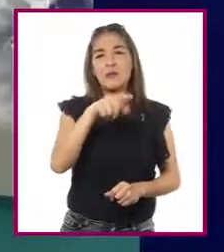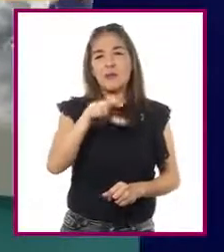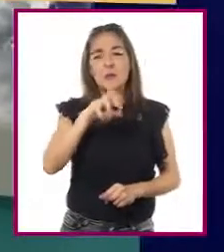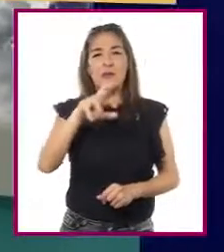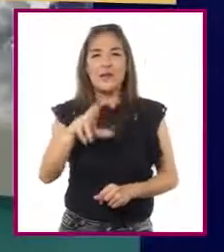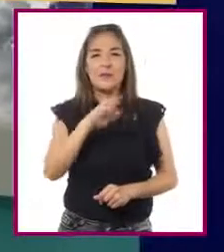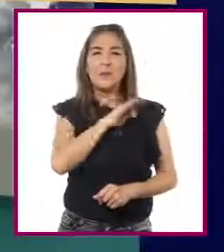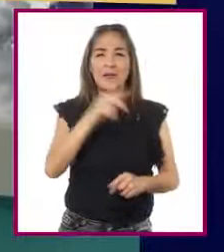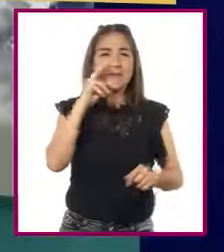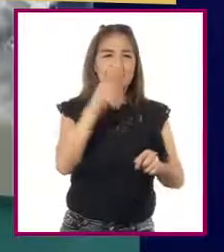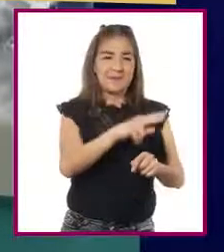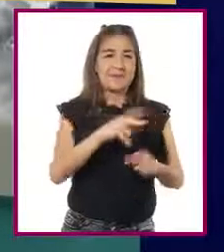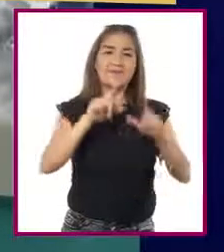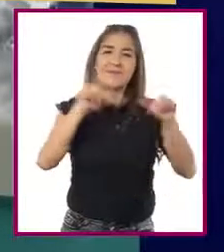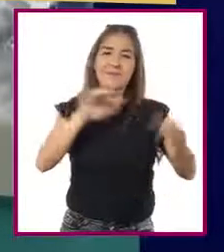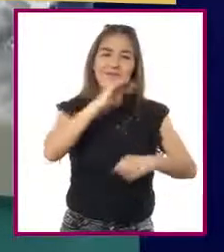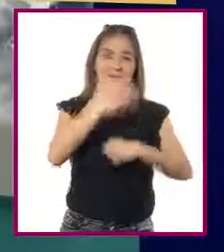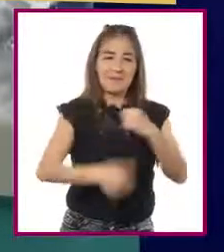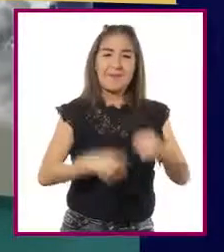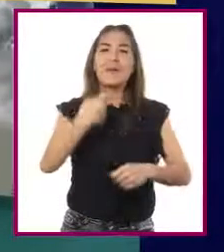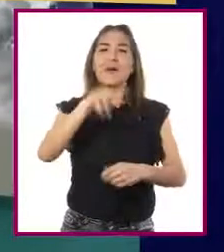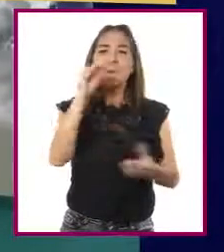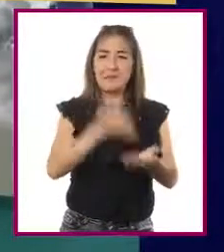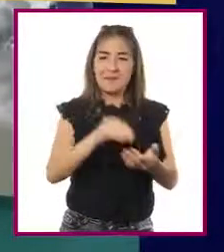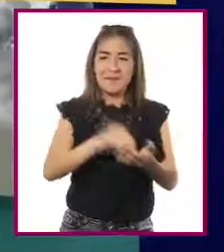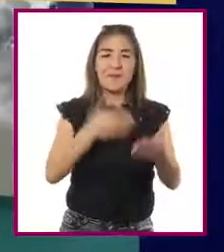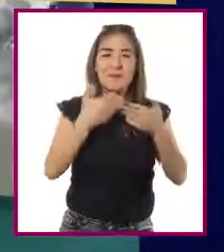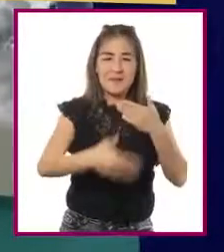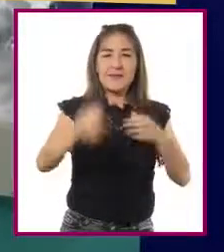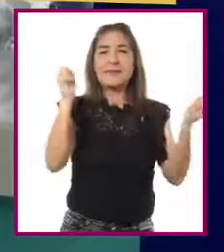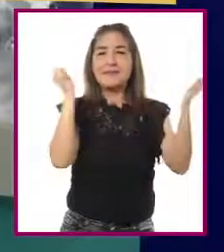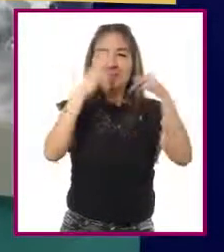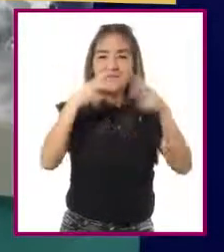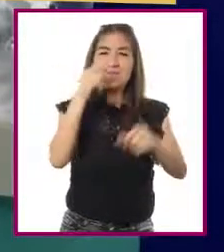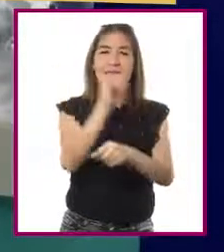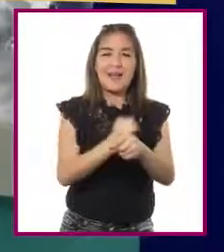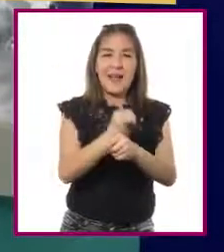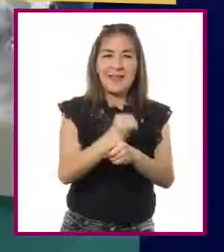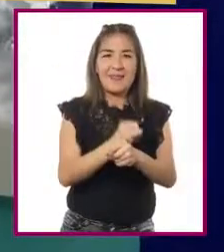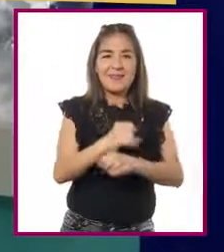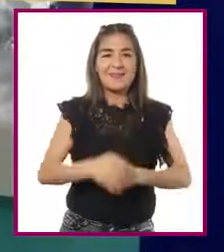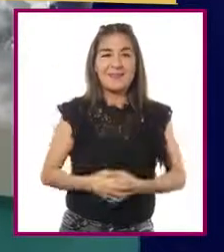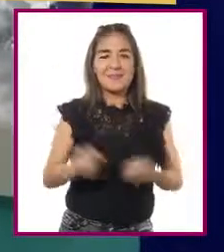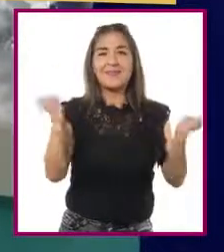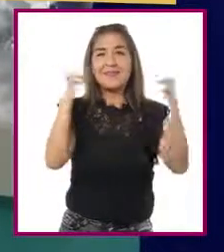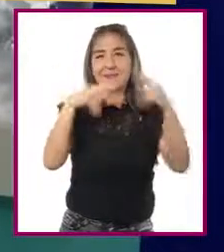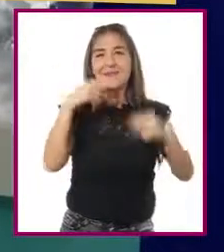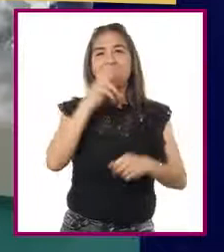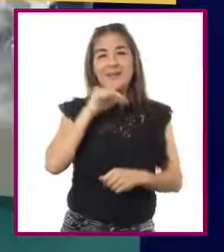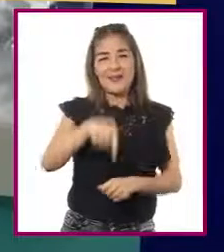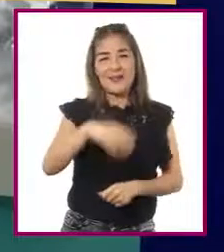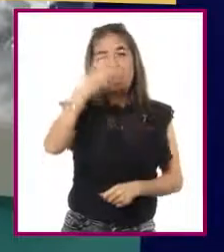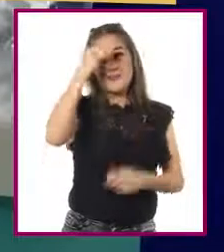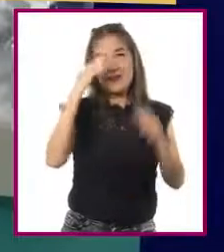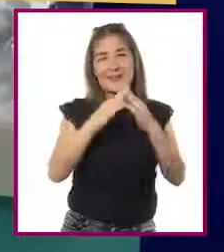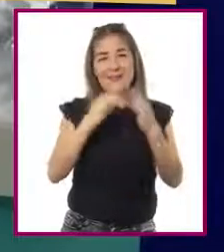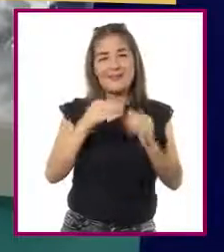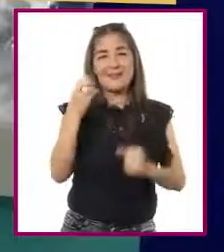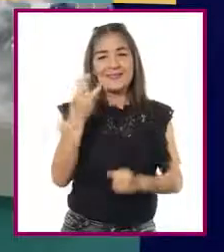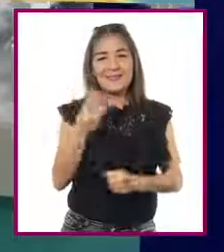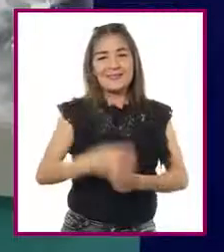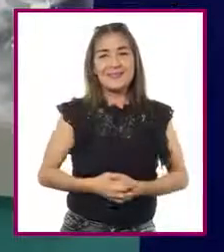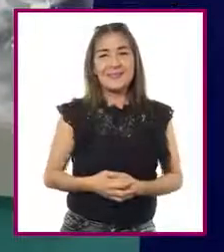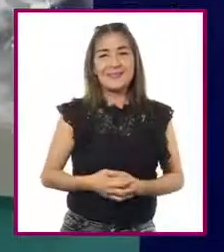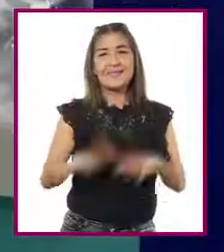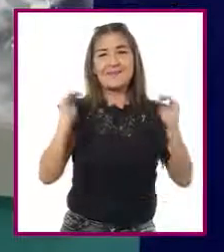Listo, terminamos, pero aún nos queda mucho por explorar y descubrir. Así que nos vemos pronto aquí, en Aprende en Casa 3. Hasta